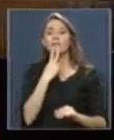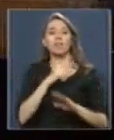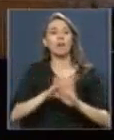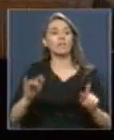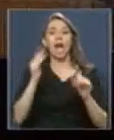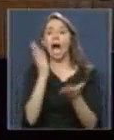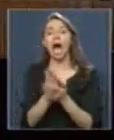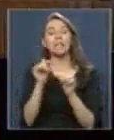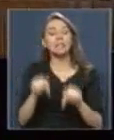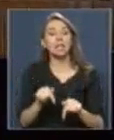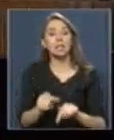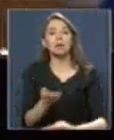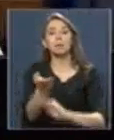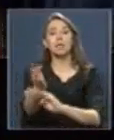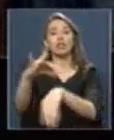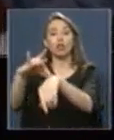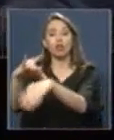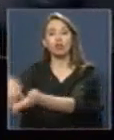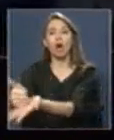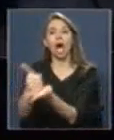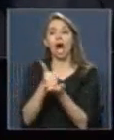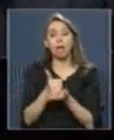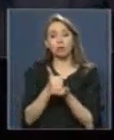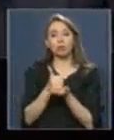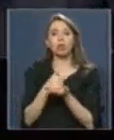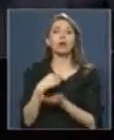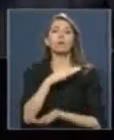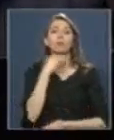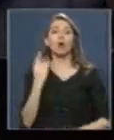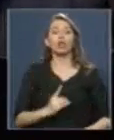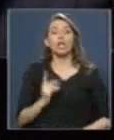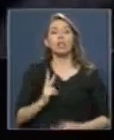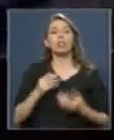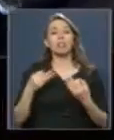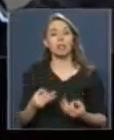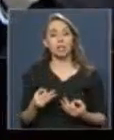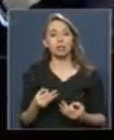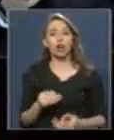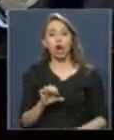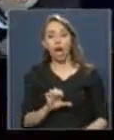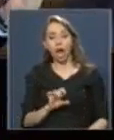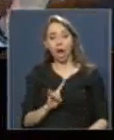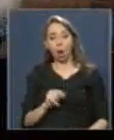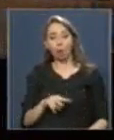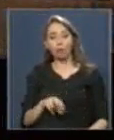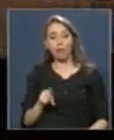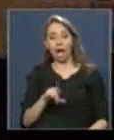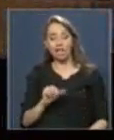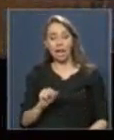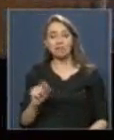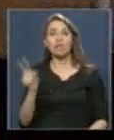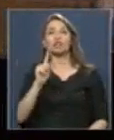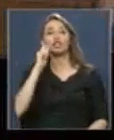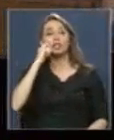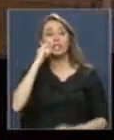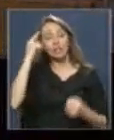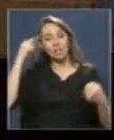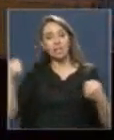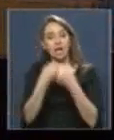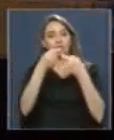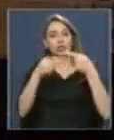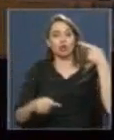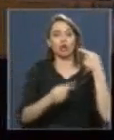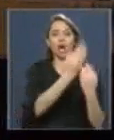pedir asistencia médica para morir con dignidad. La eutanasia, por lo tanto, presidente, no es una contradicción con los